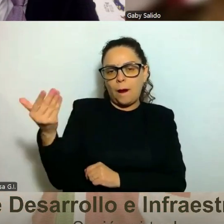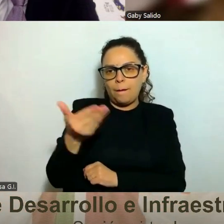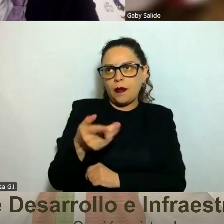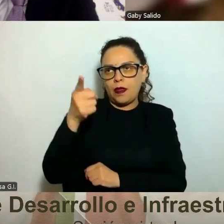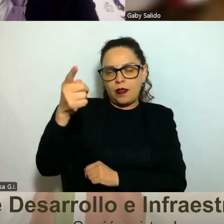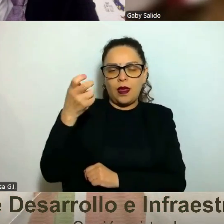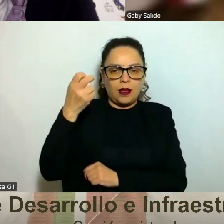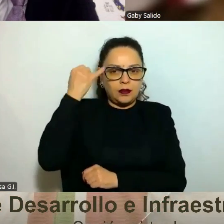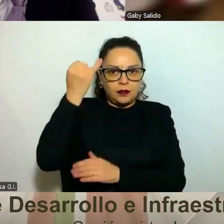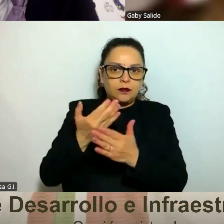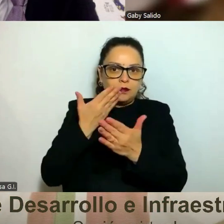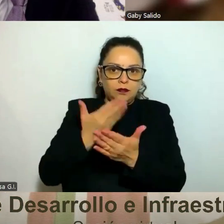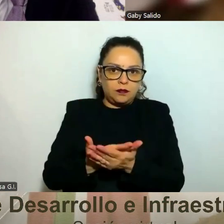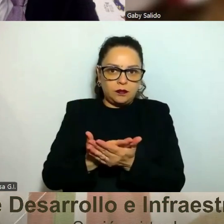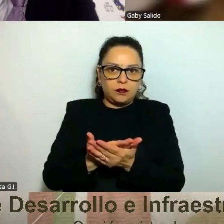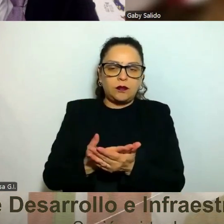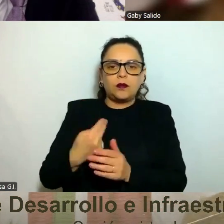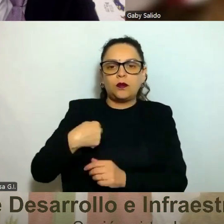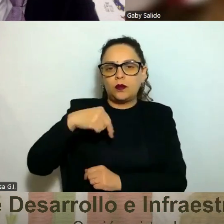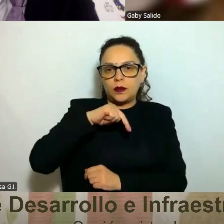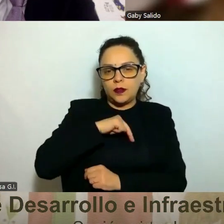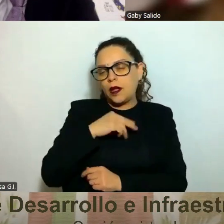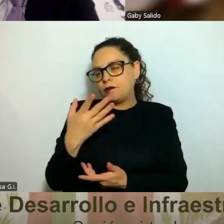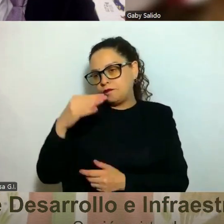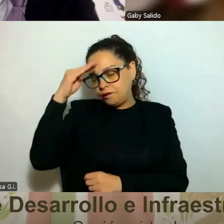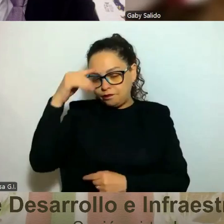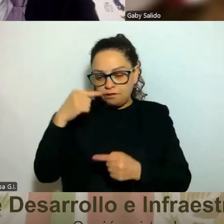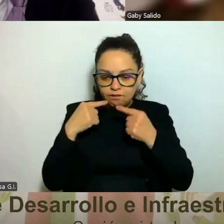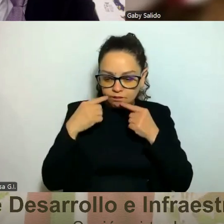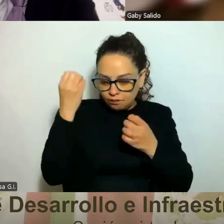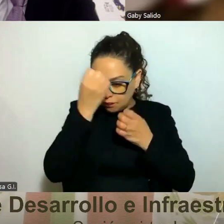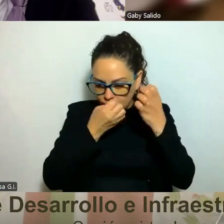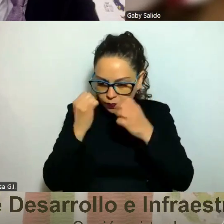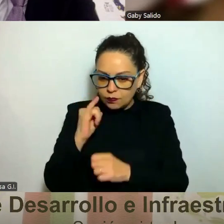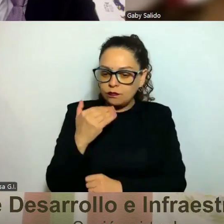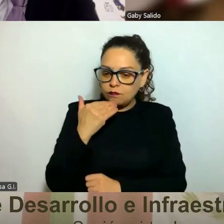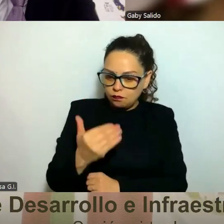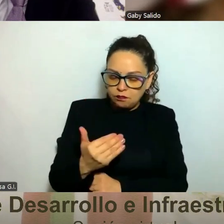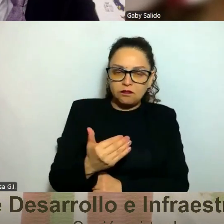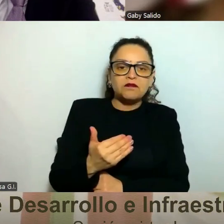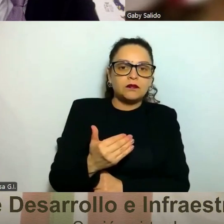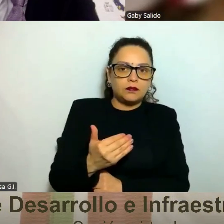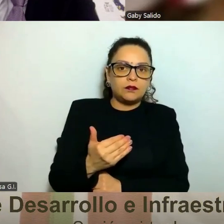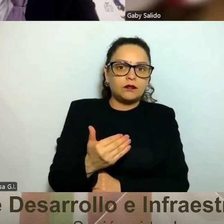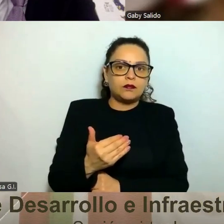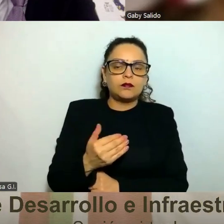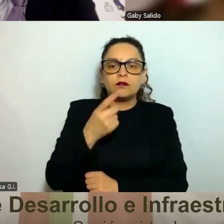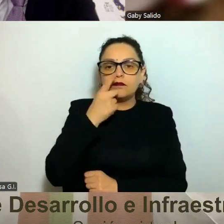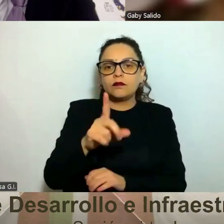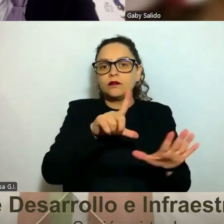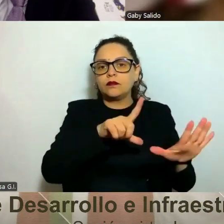se obtuvieron las siguientes consideraciones. La superficie de desplante del proyecto presentado se precisa en